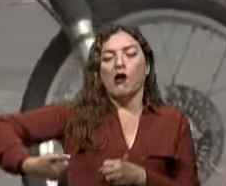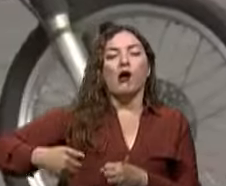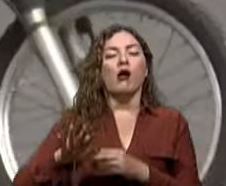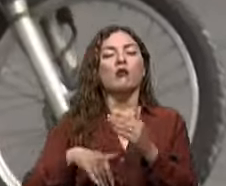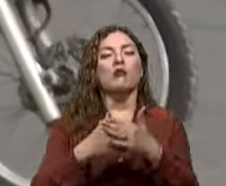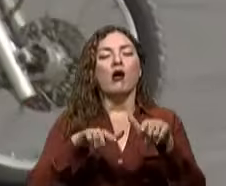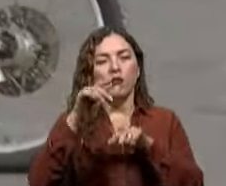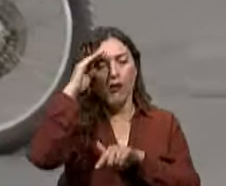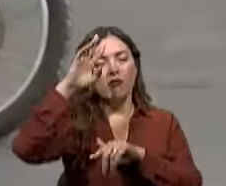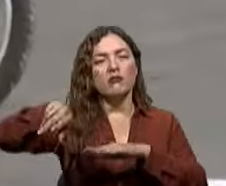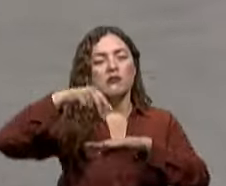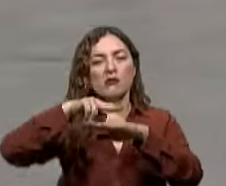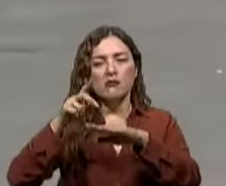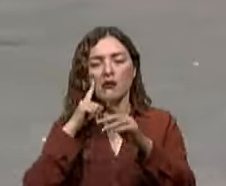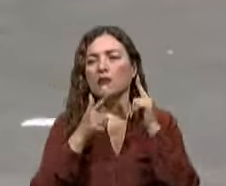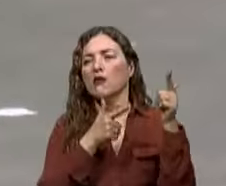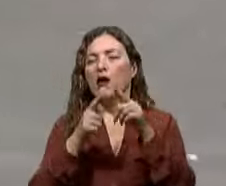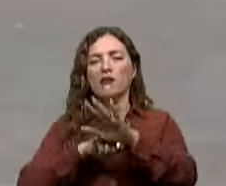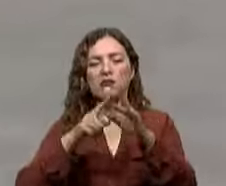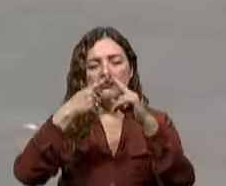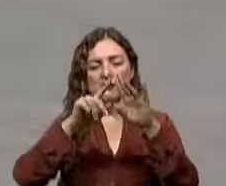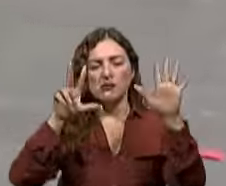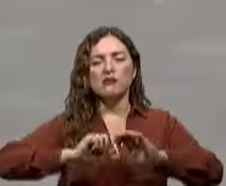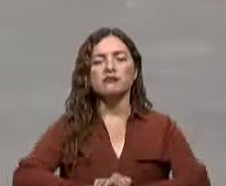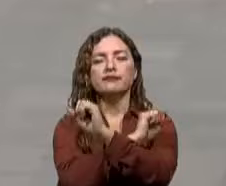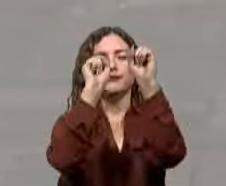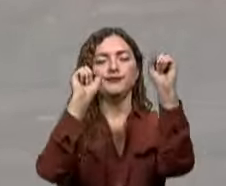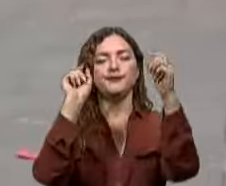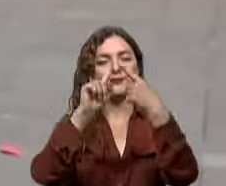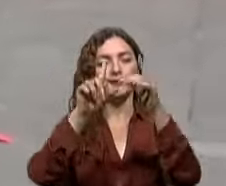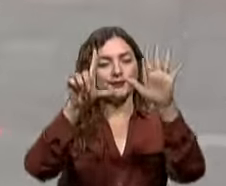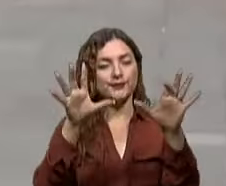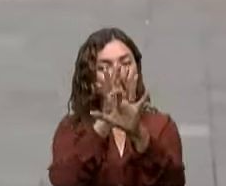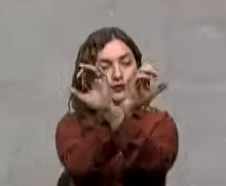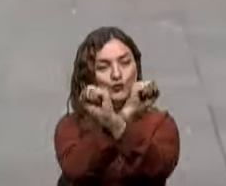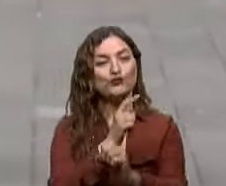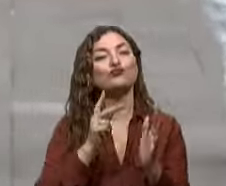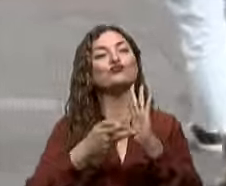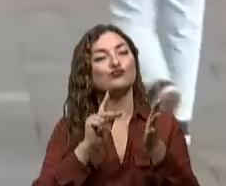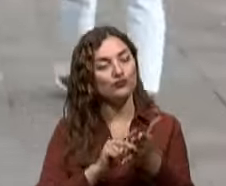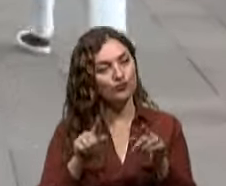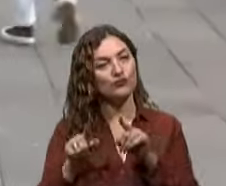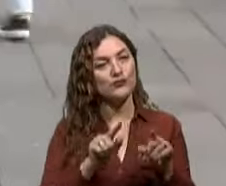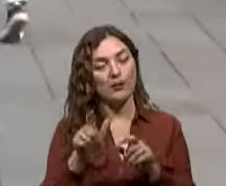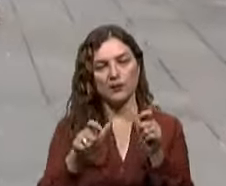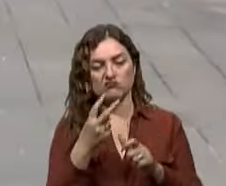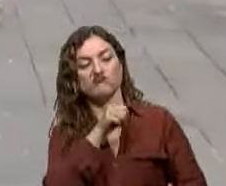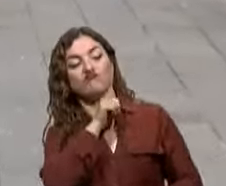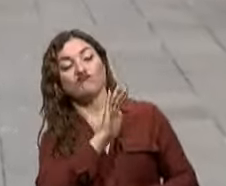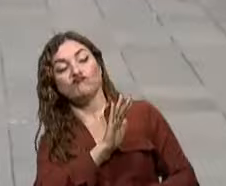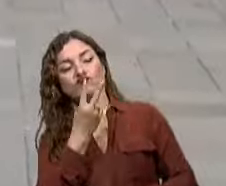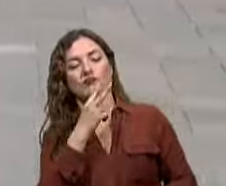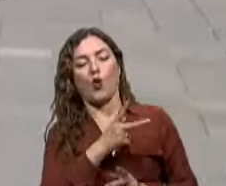cual tenemos la policía articulada desde las 8 de la mañana hasta las 7 de la noche. Con eso, obviamente, es un punto elemento disuasivo para la